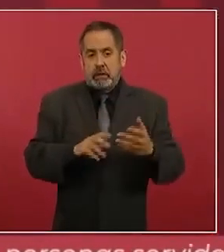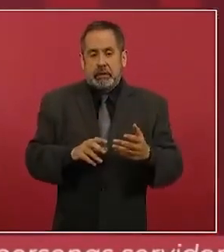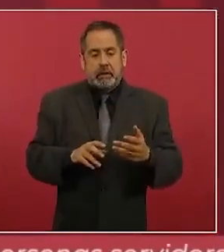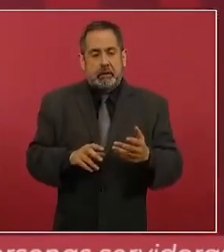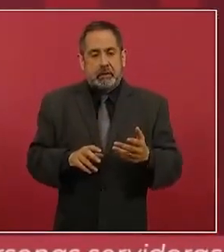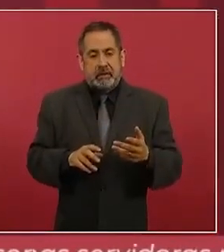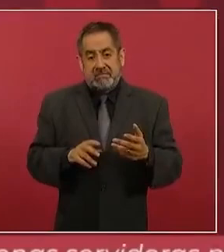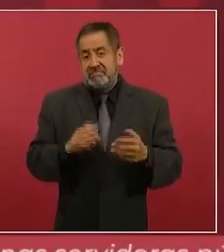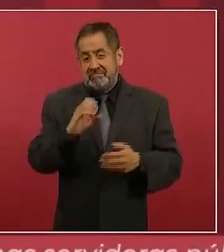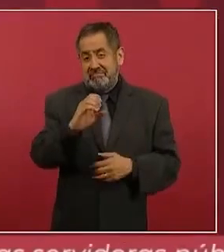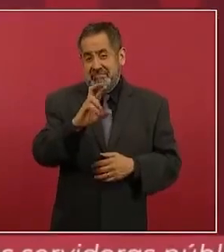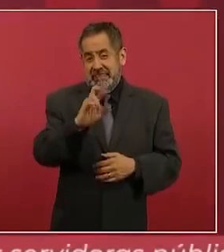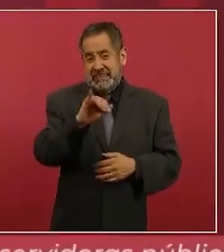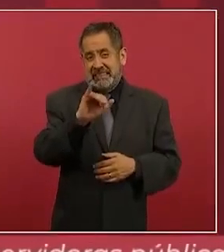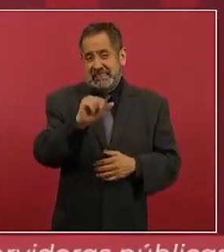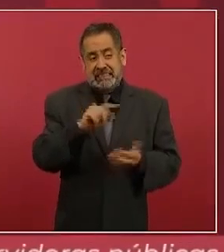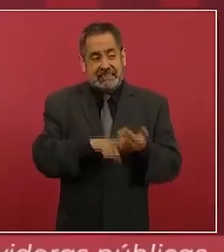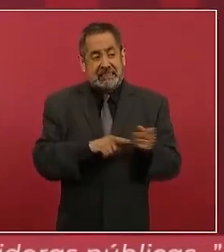más crisis.